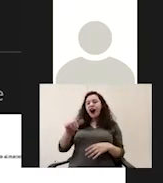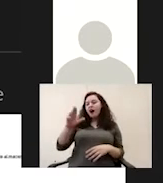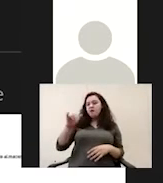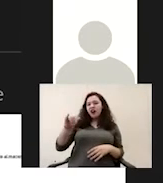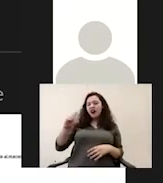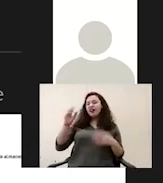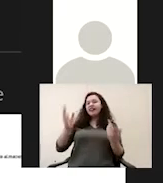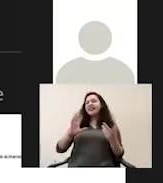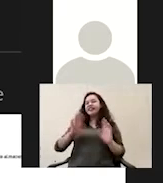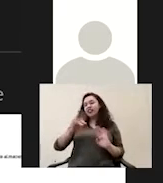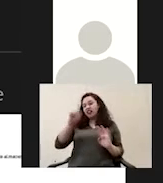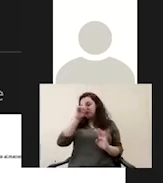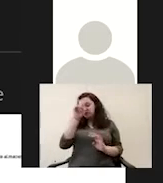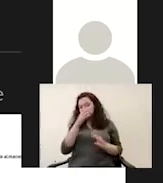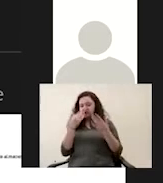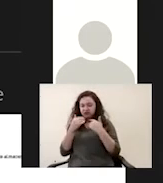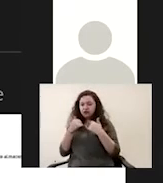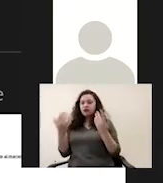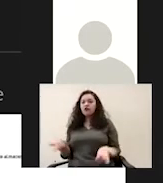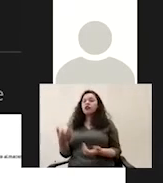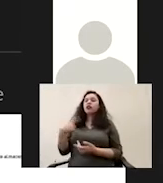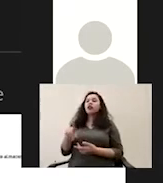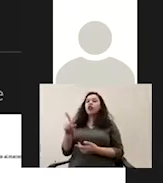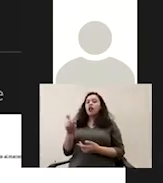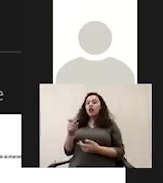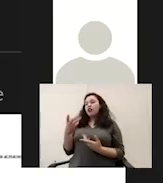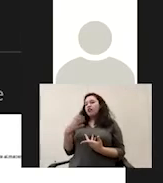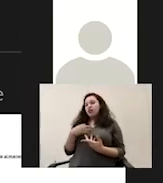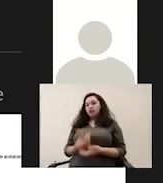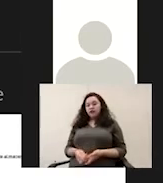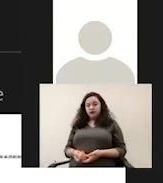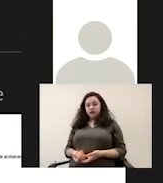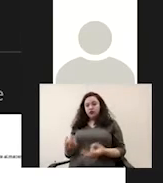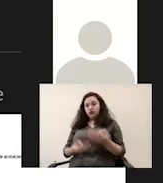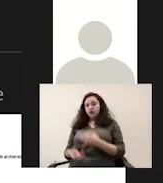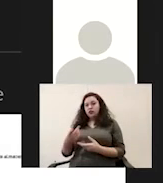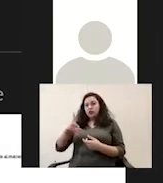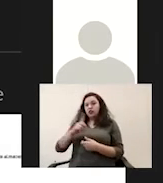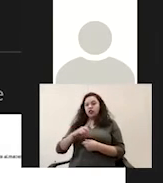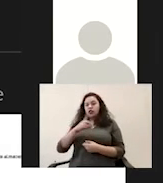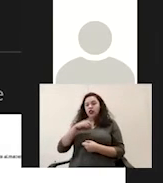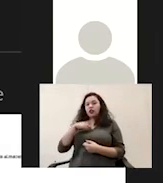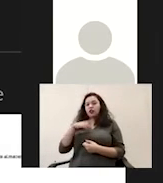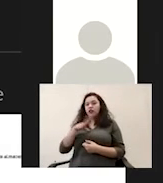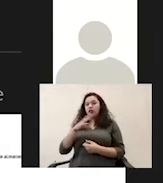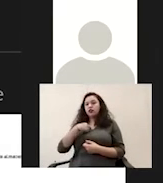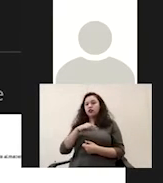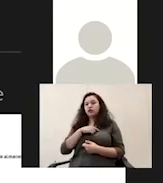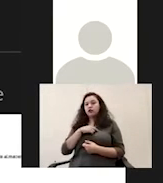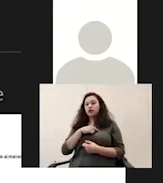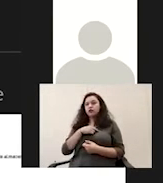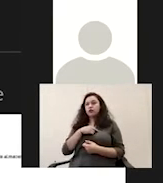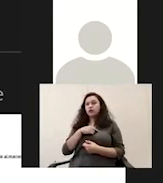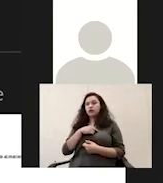su instructivo, con qué tipo de agua, todo lo que tienen que utilizar. Pero nosotros les damos